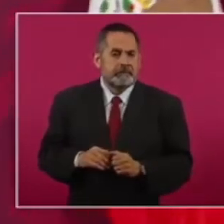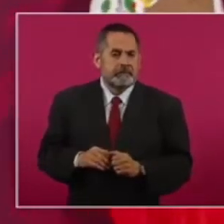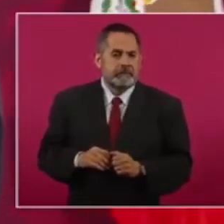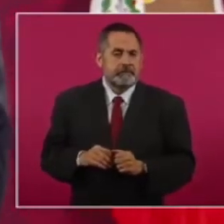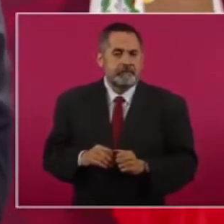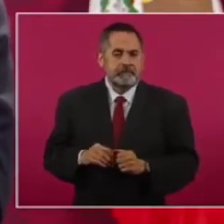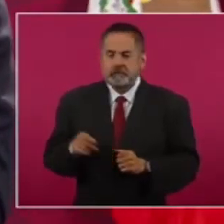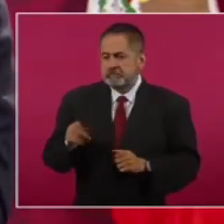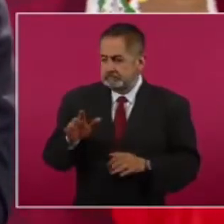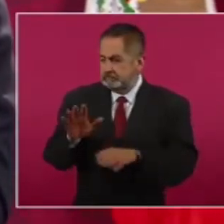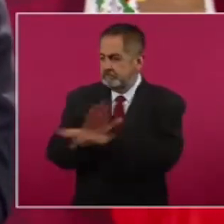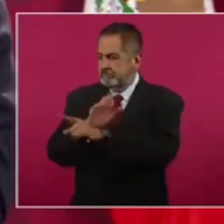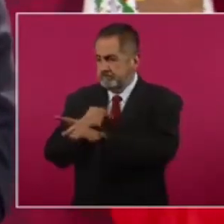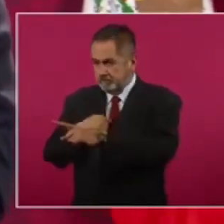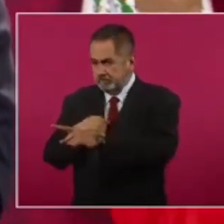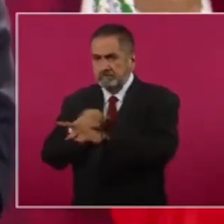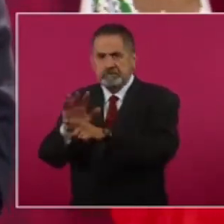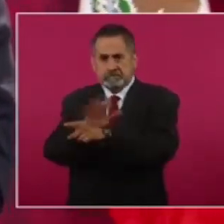cambio